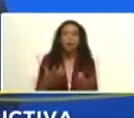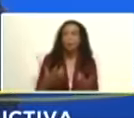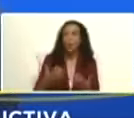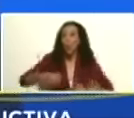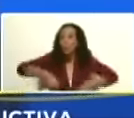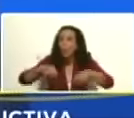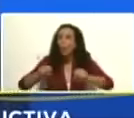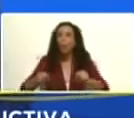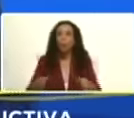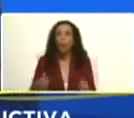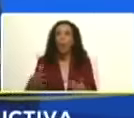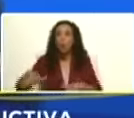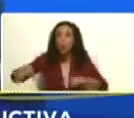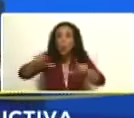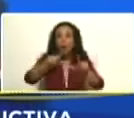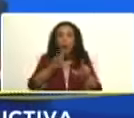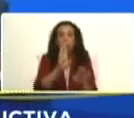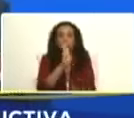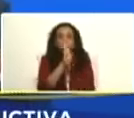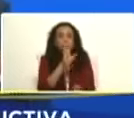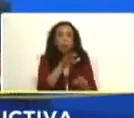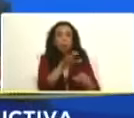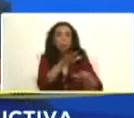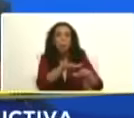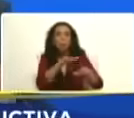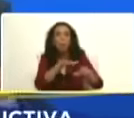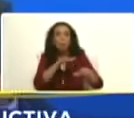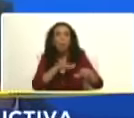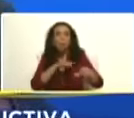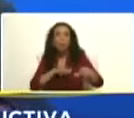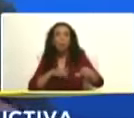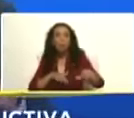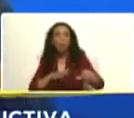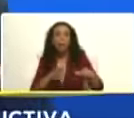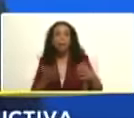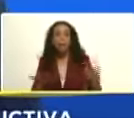Hay sectores que se van quedando y rezagando,